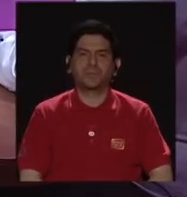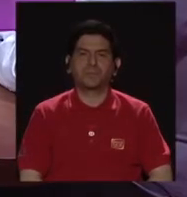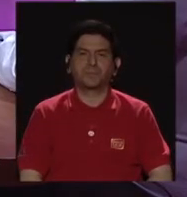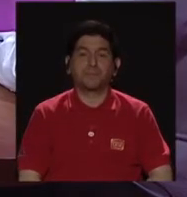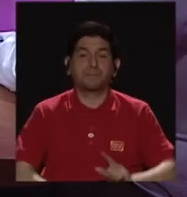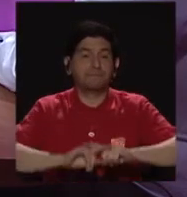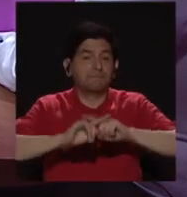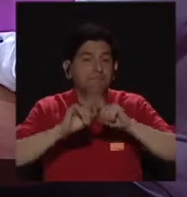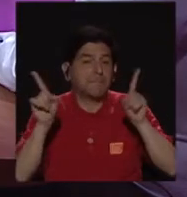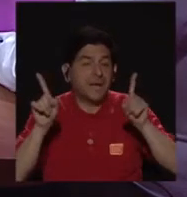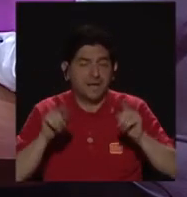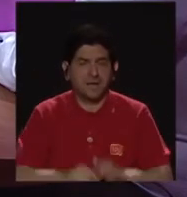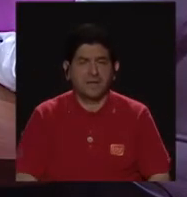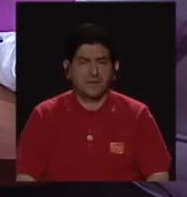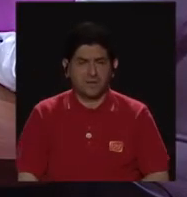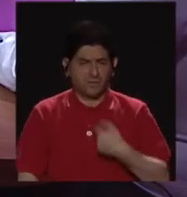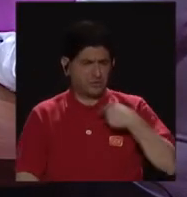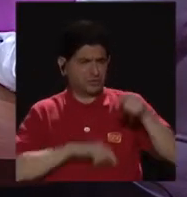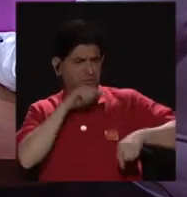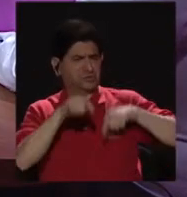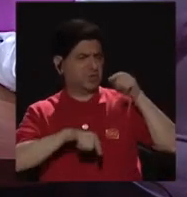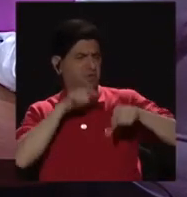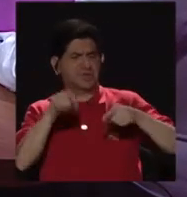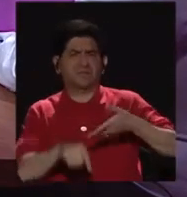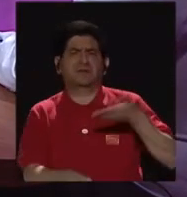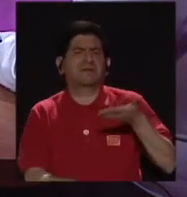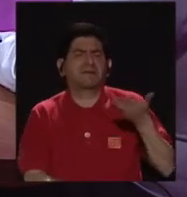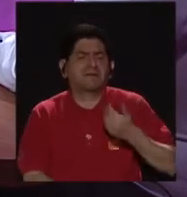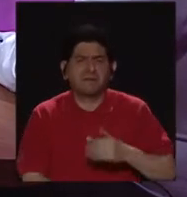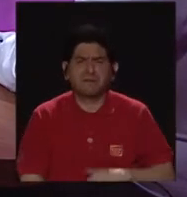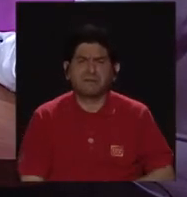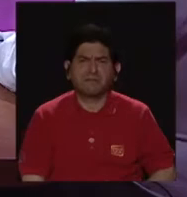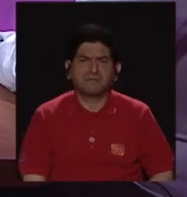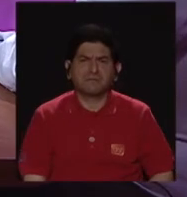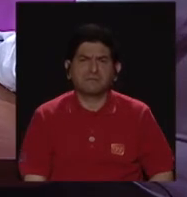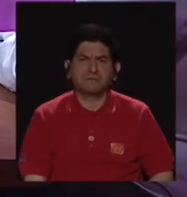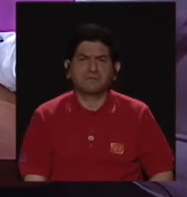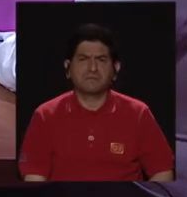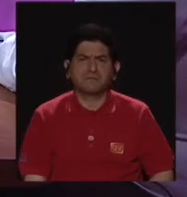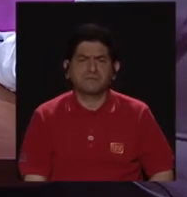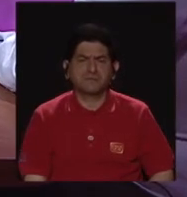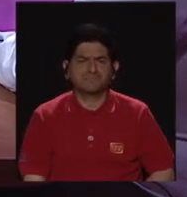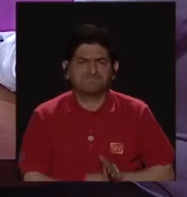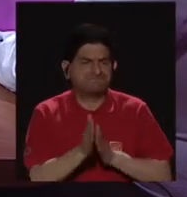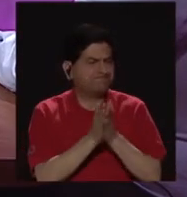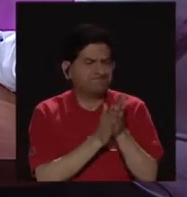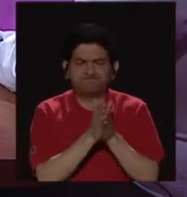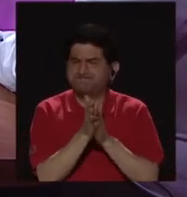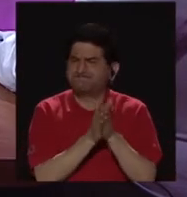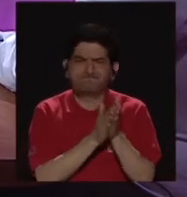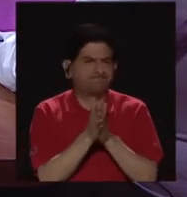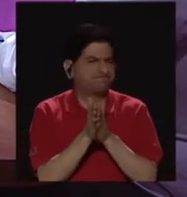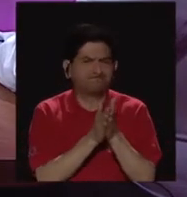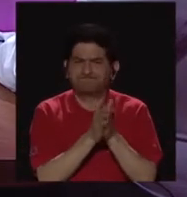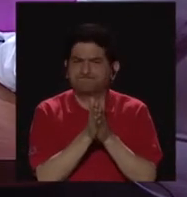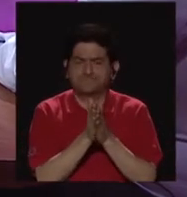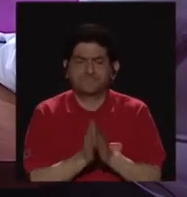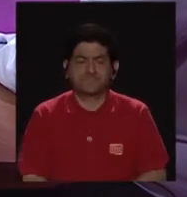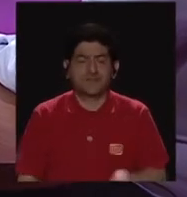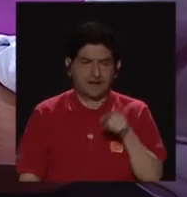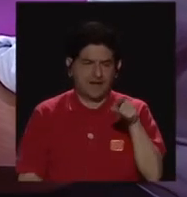pero también que crítico como no se aprovecha y el